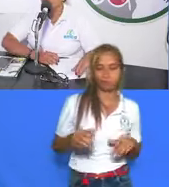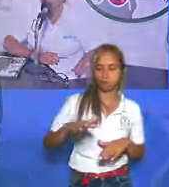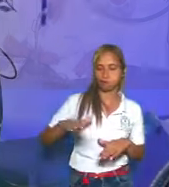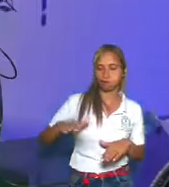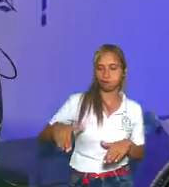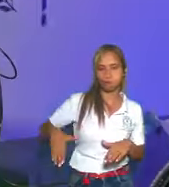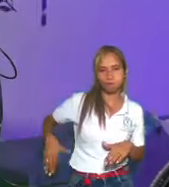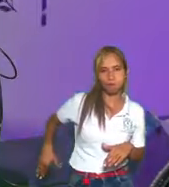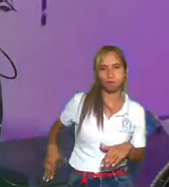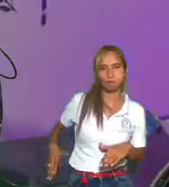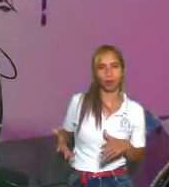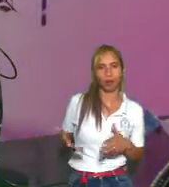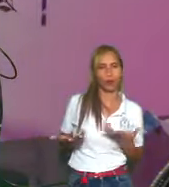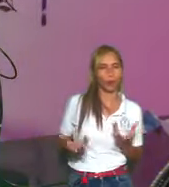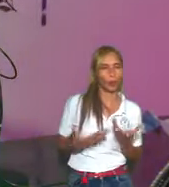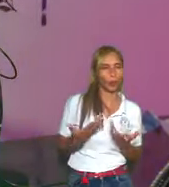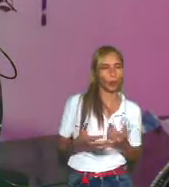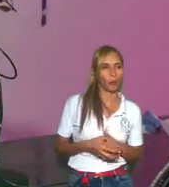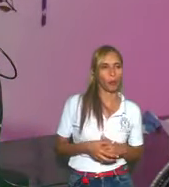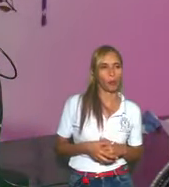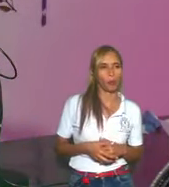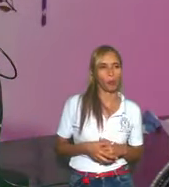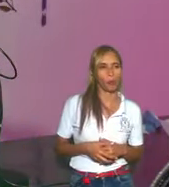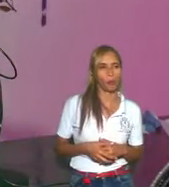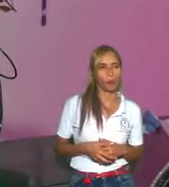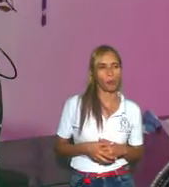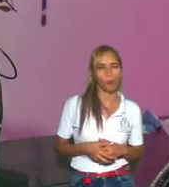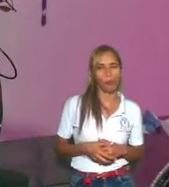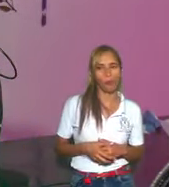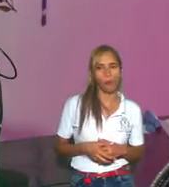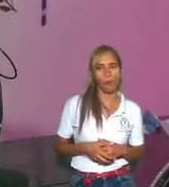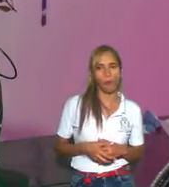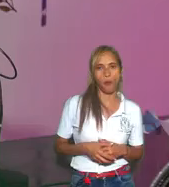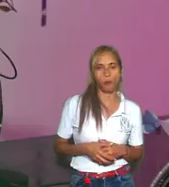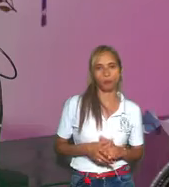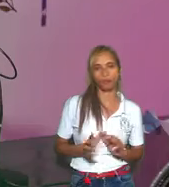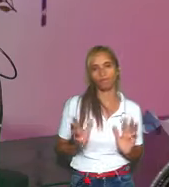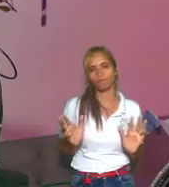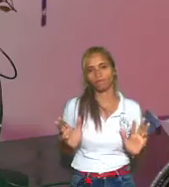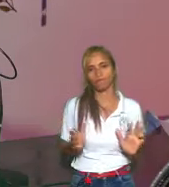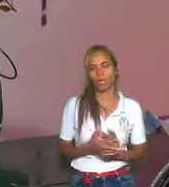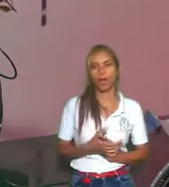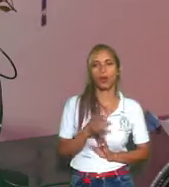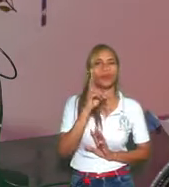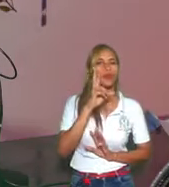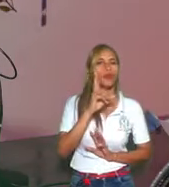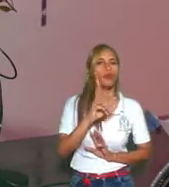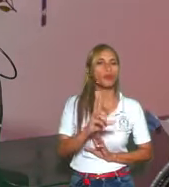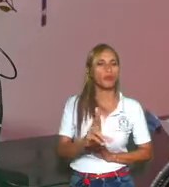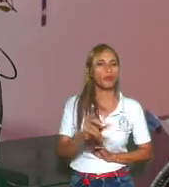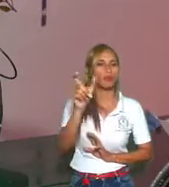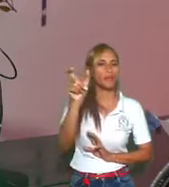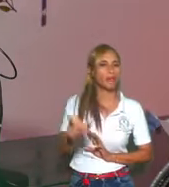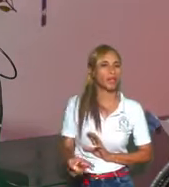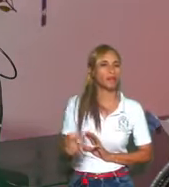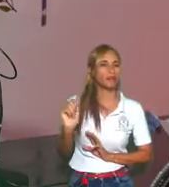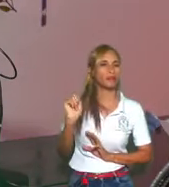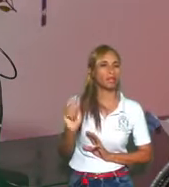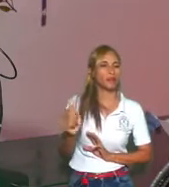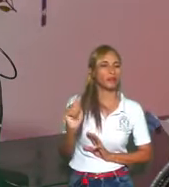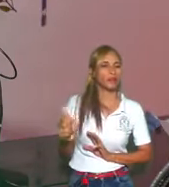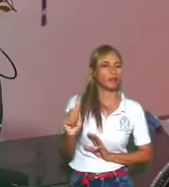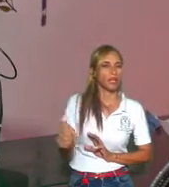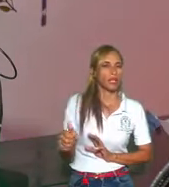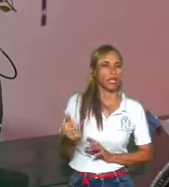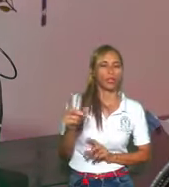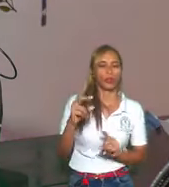pues realmente son como los mismos, ya como el comportamiento de los mismos usuarios que se dejan alcanzar de dos meses,